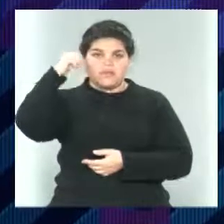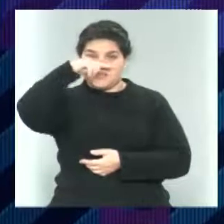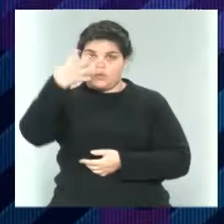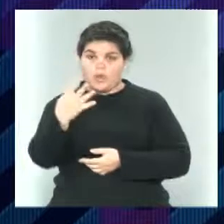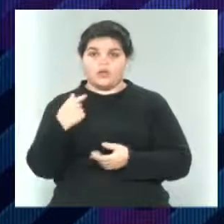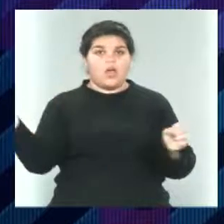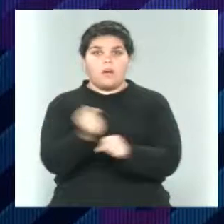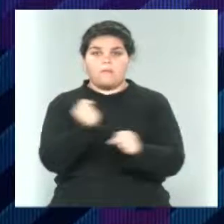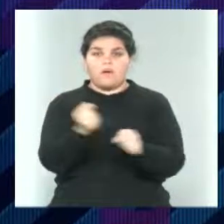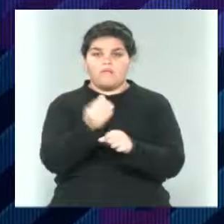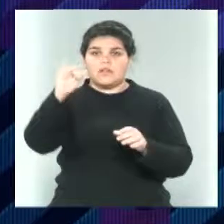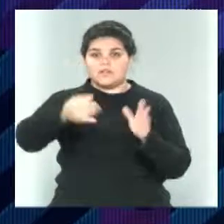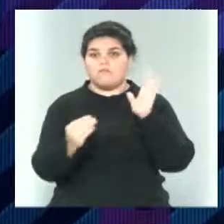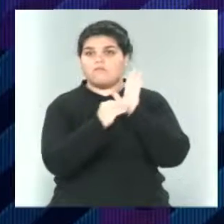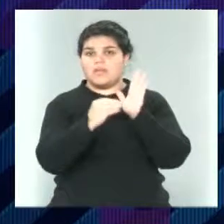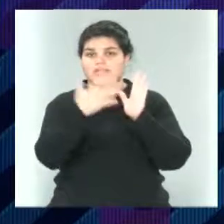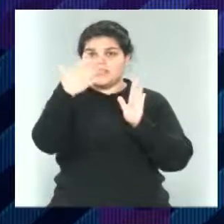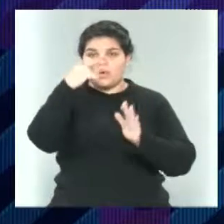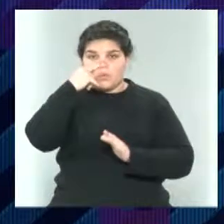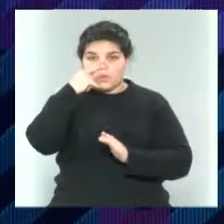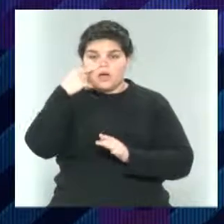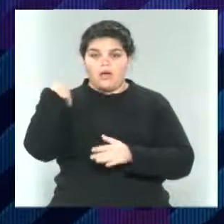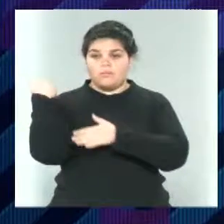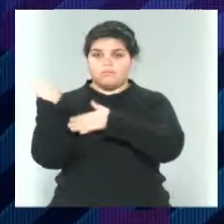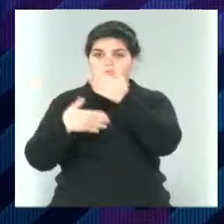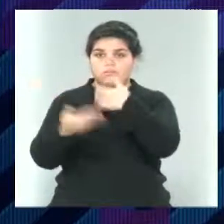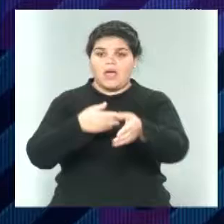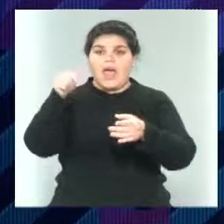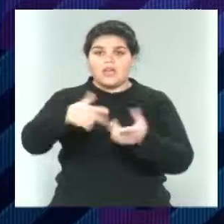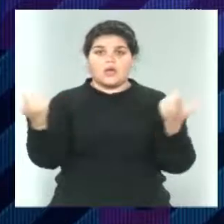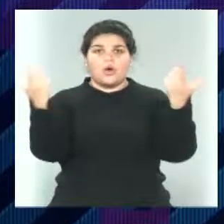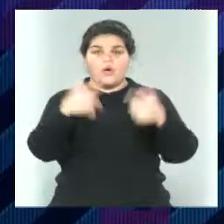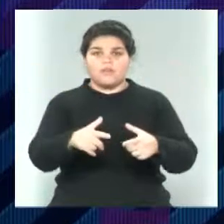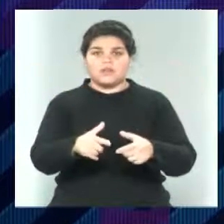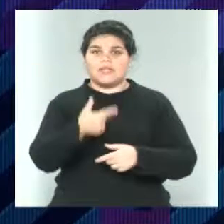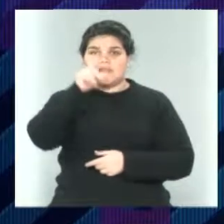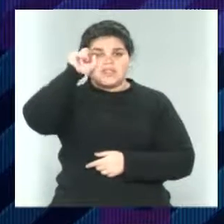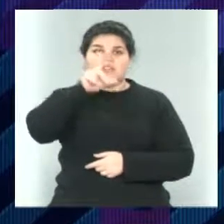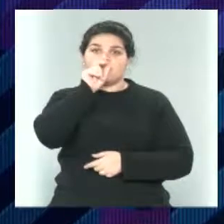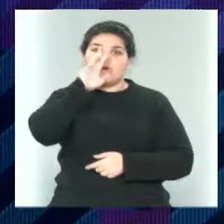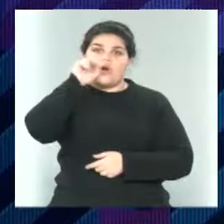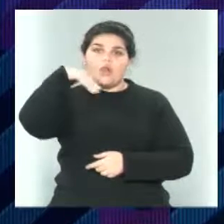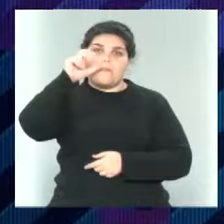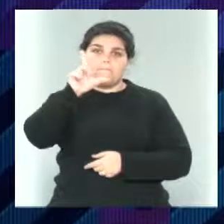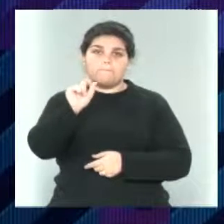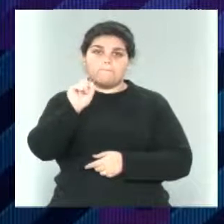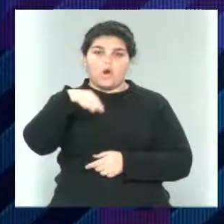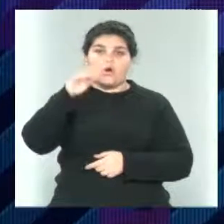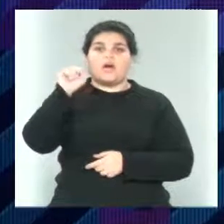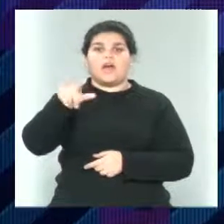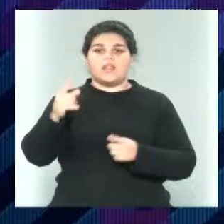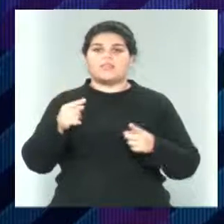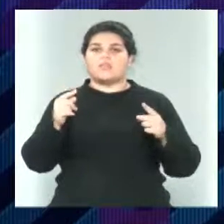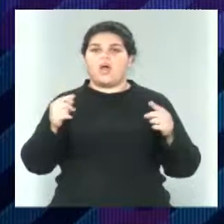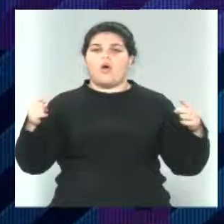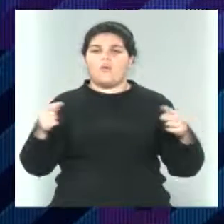1974, este 5 de junio de cada año, fecha en la que se dio inicio a la conferencia de Estocolmo, cuyo tema central fue